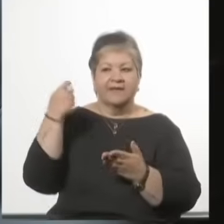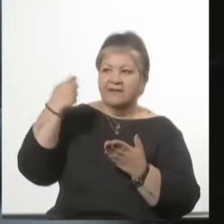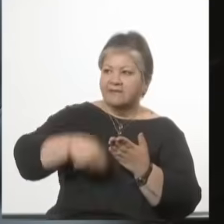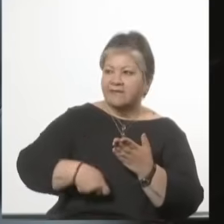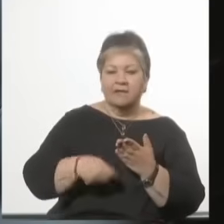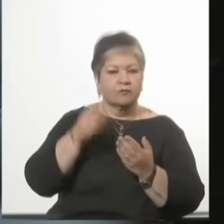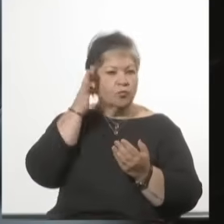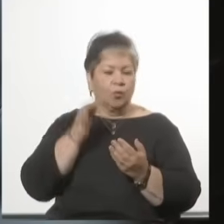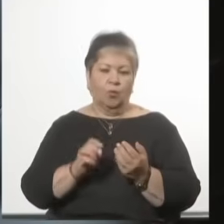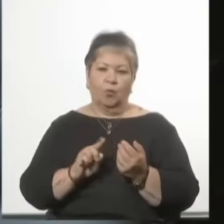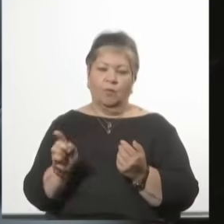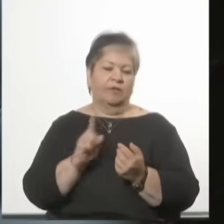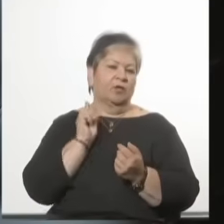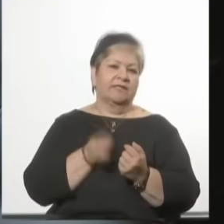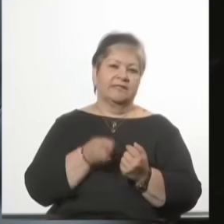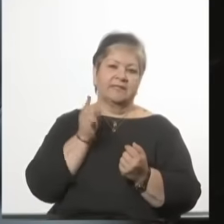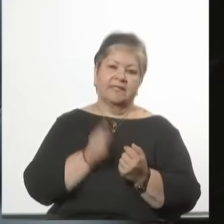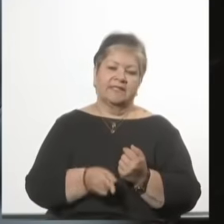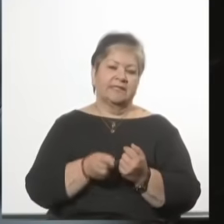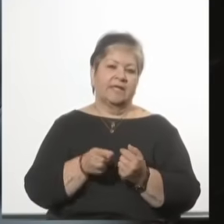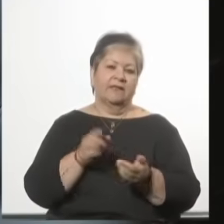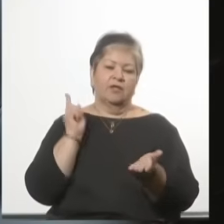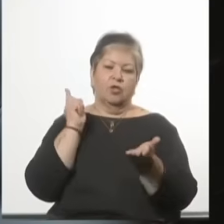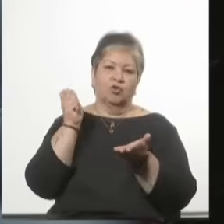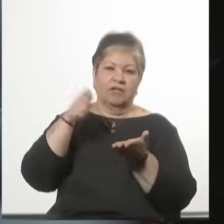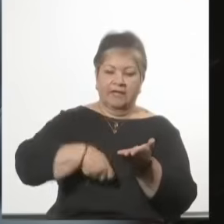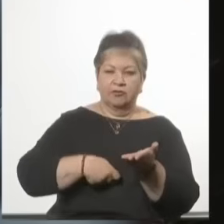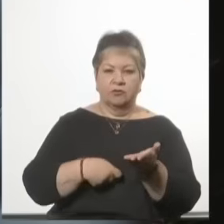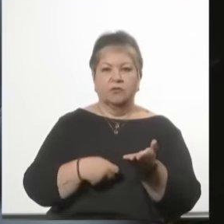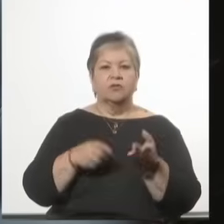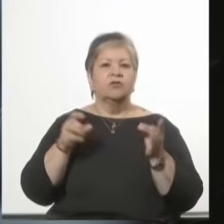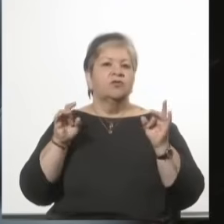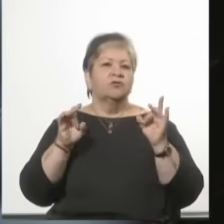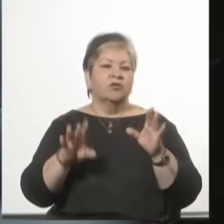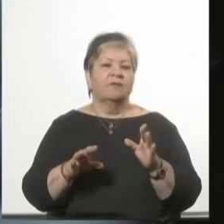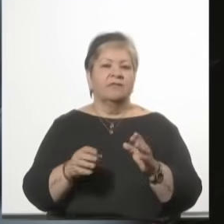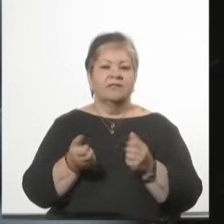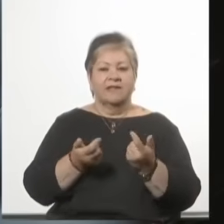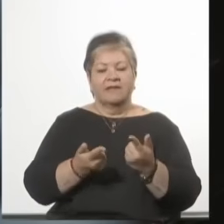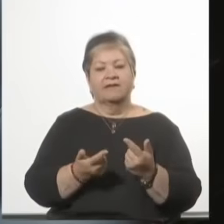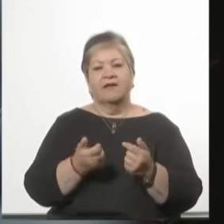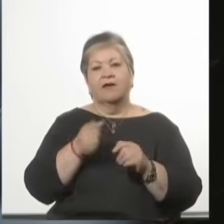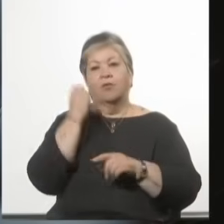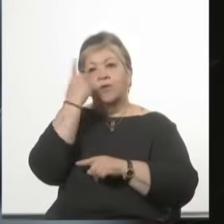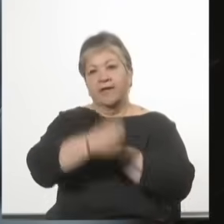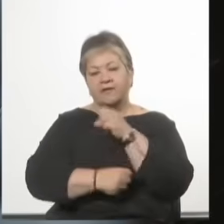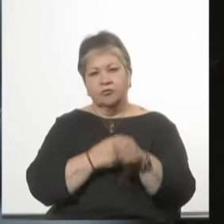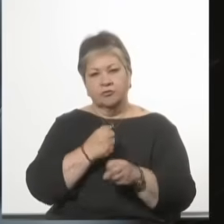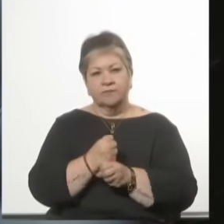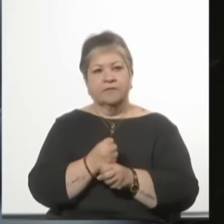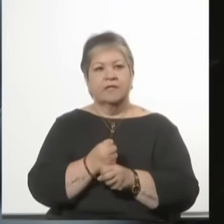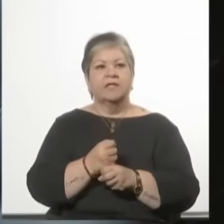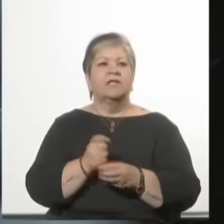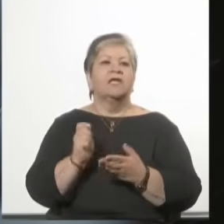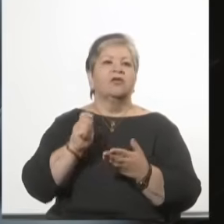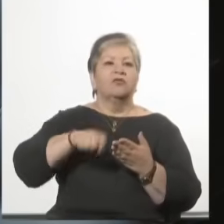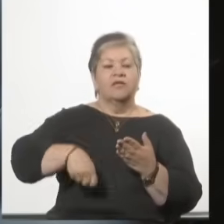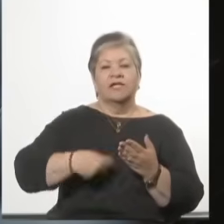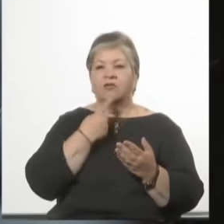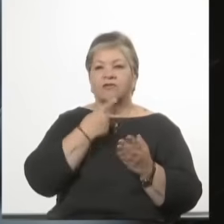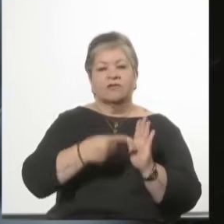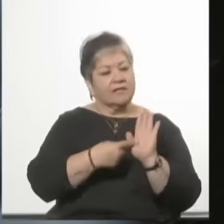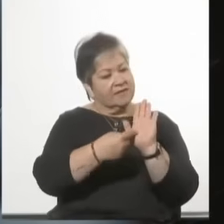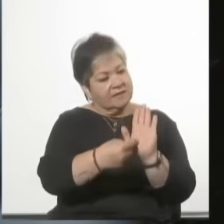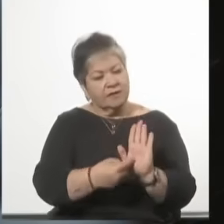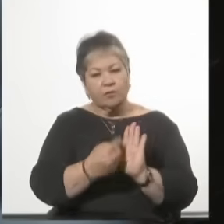la exigencia contractual, solo se concede por 365 días, cuando el contrato establece que debe estar vigente 42 meses